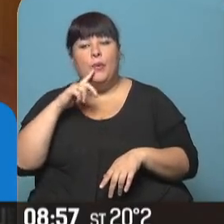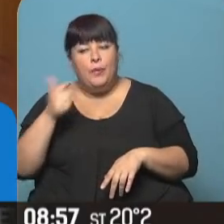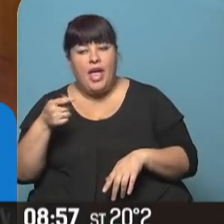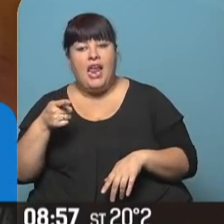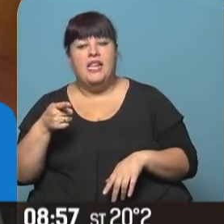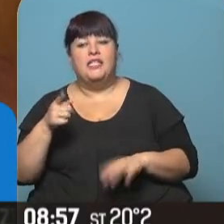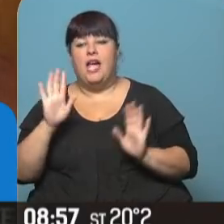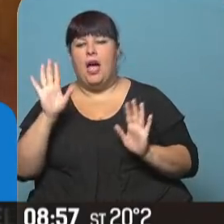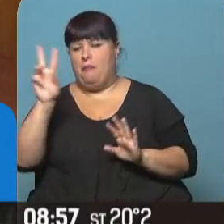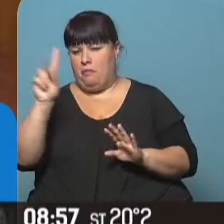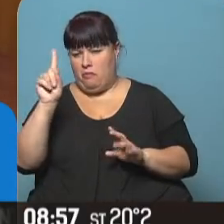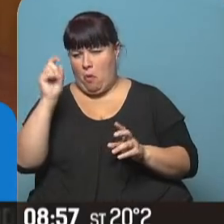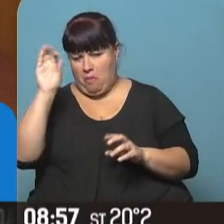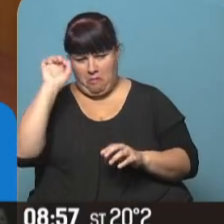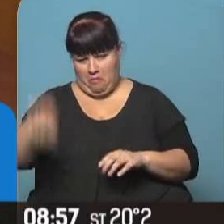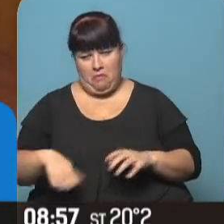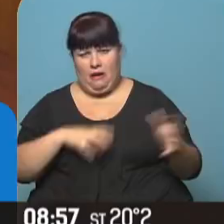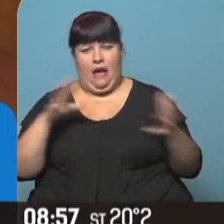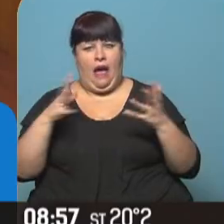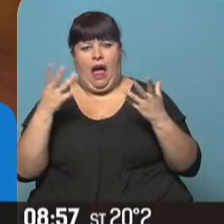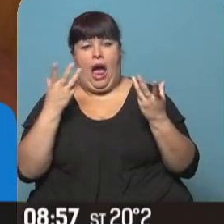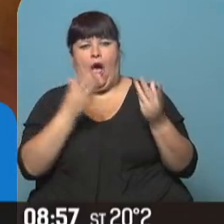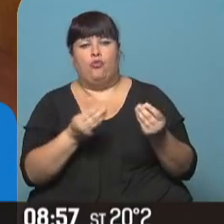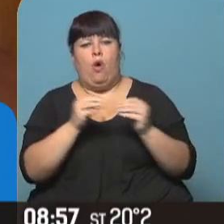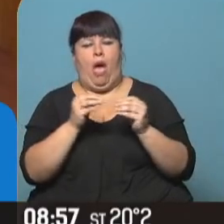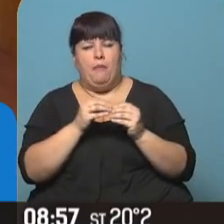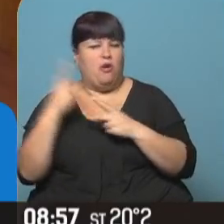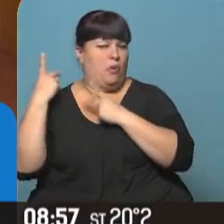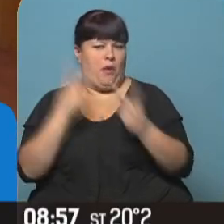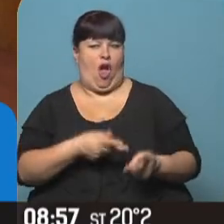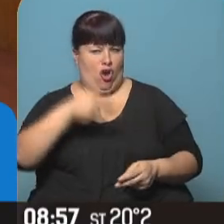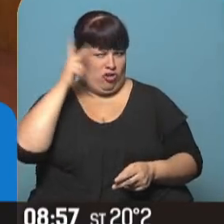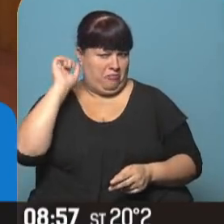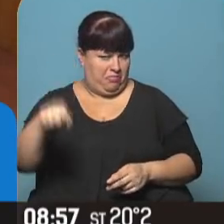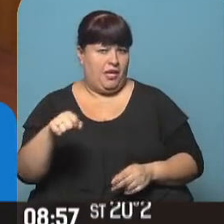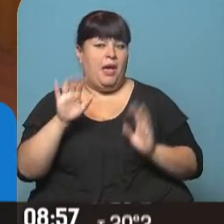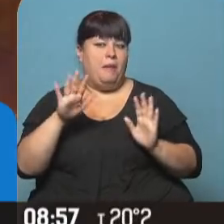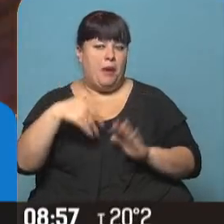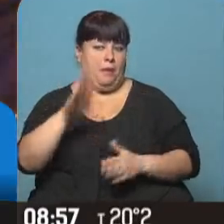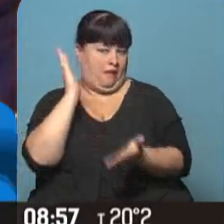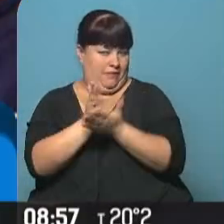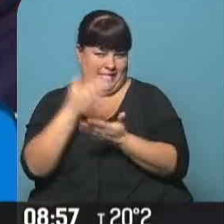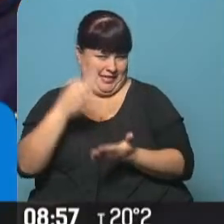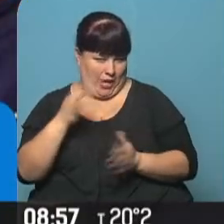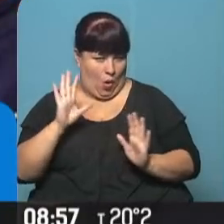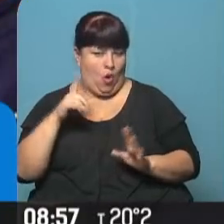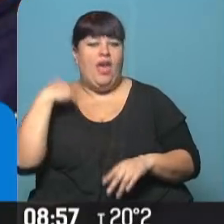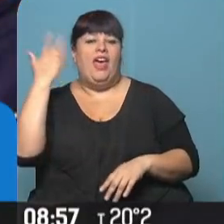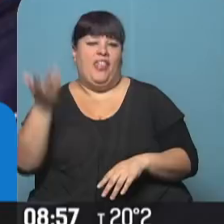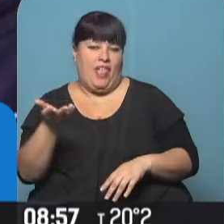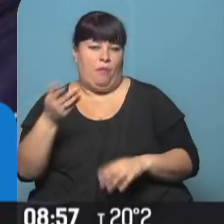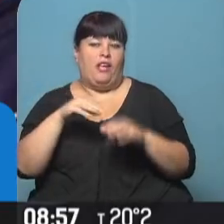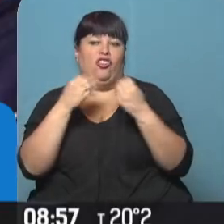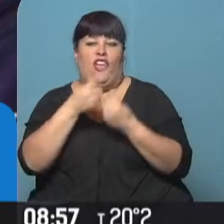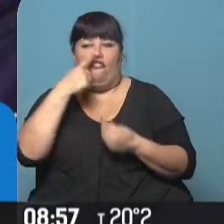sin pedir permiso a su club desesperado por la situación de su amigo viajó a chile se espera una sanción esto obviamente después del